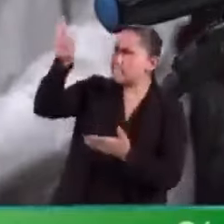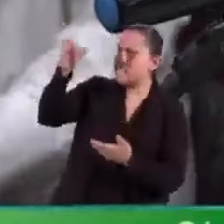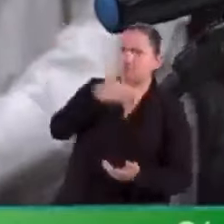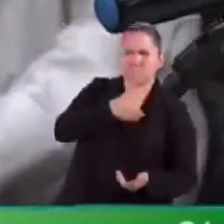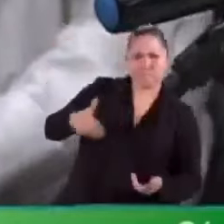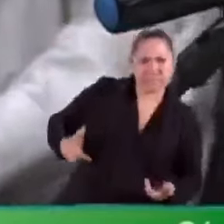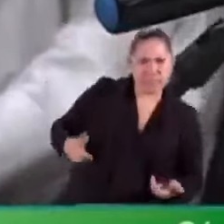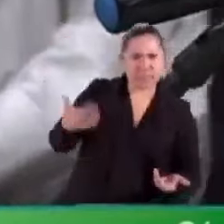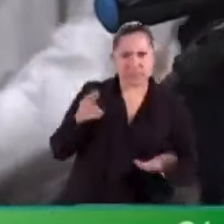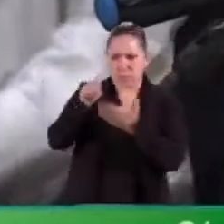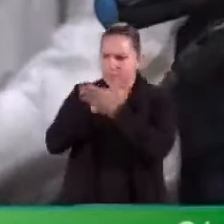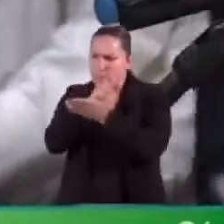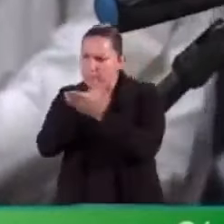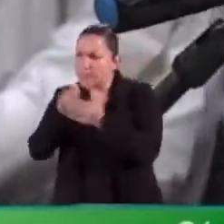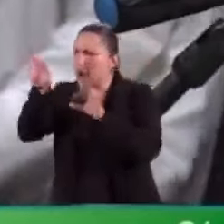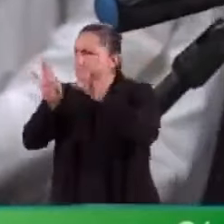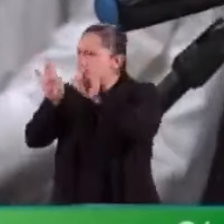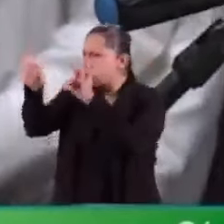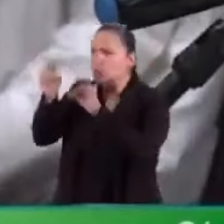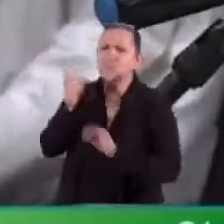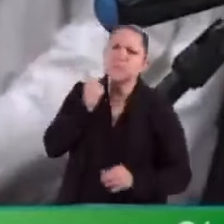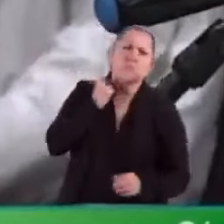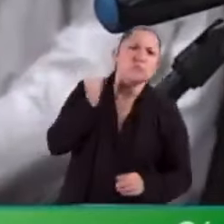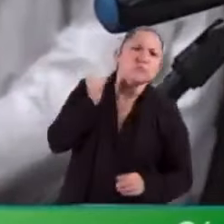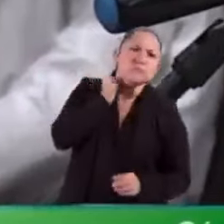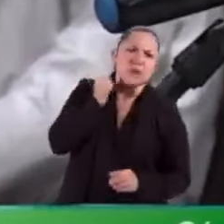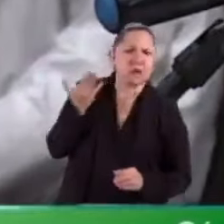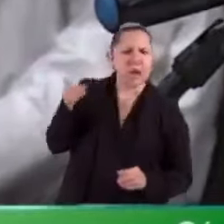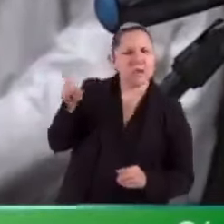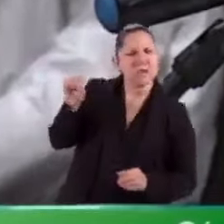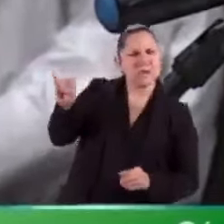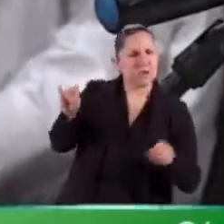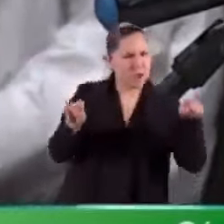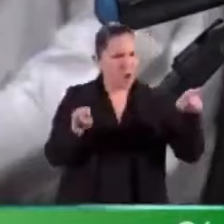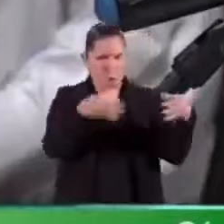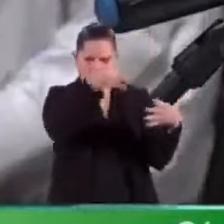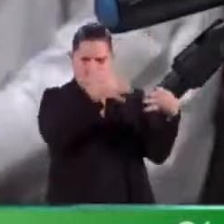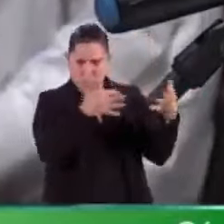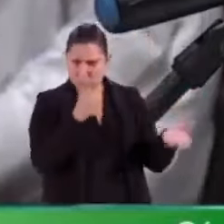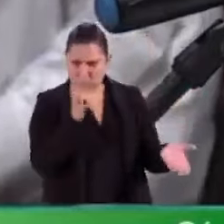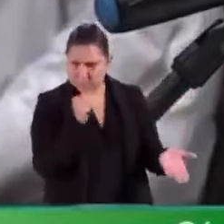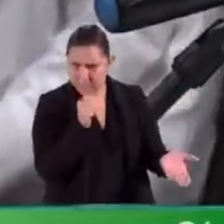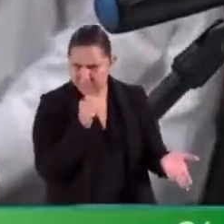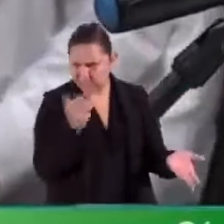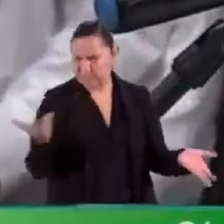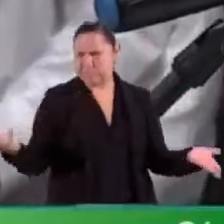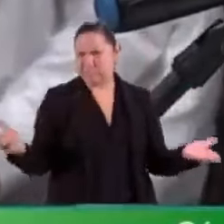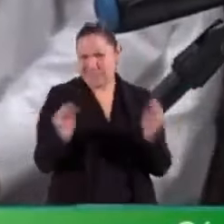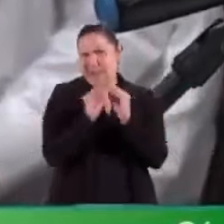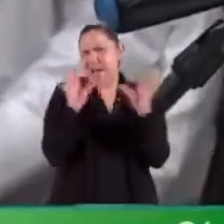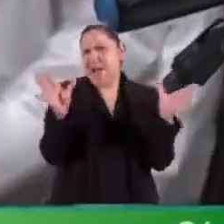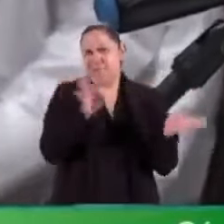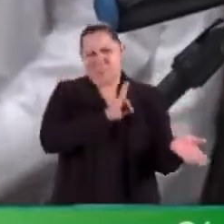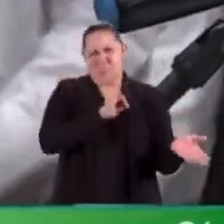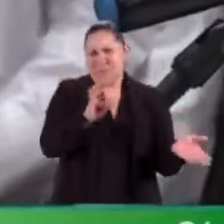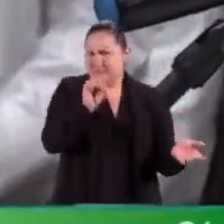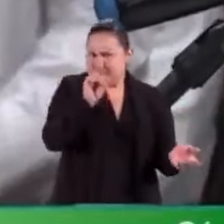podemos elegir al Poder Judicial? Claro que podemos y tenemos que hacerlo.